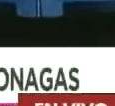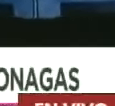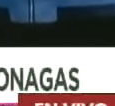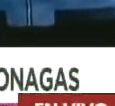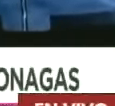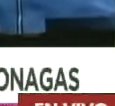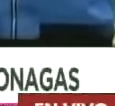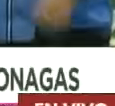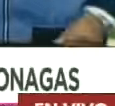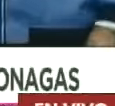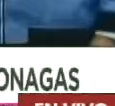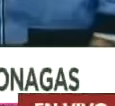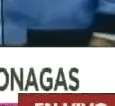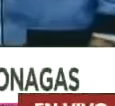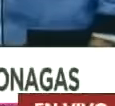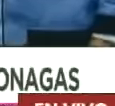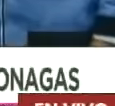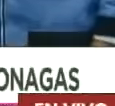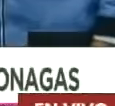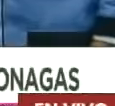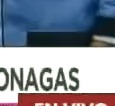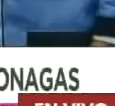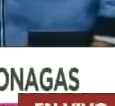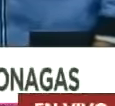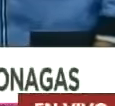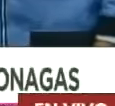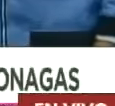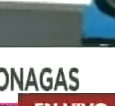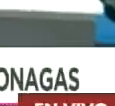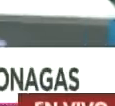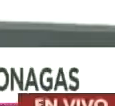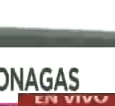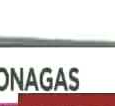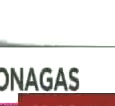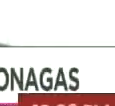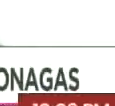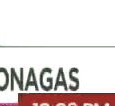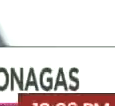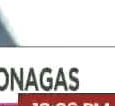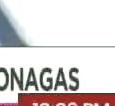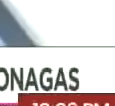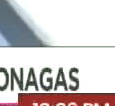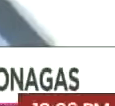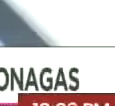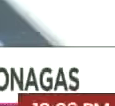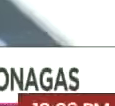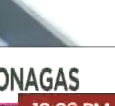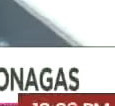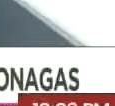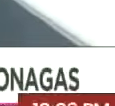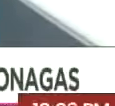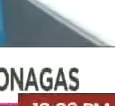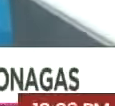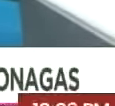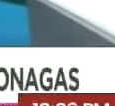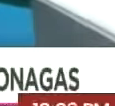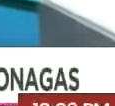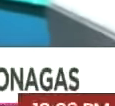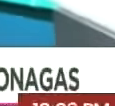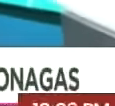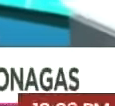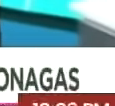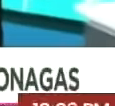todo esto que está cuadrado. Me tengo que despedir, pero esto no ha terminado. Usted cuenta con el pueblo que lo tiene